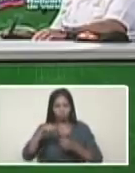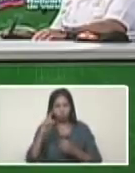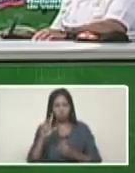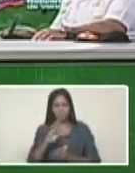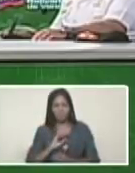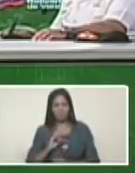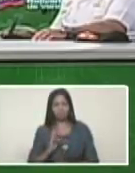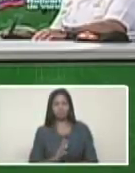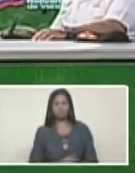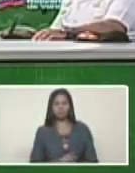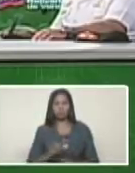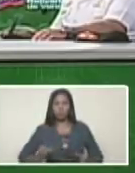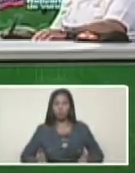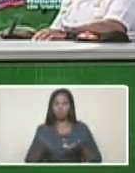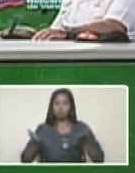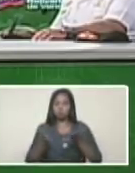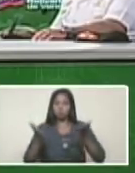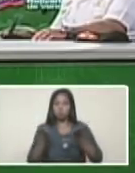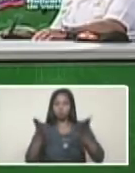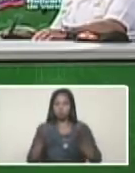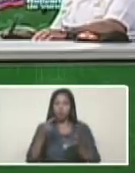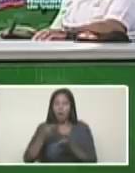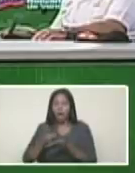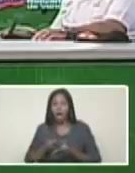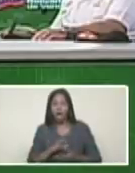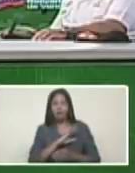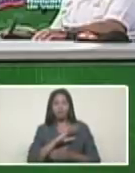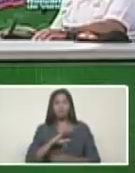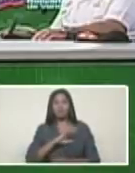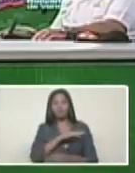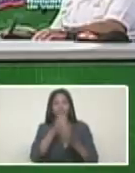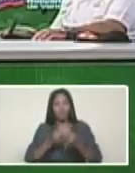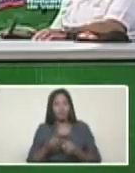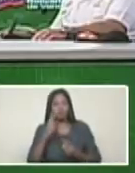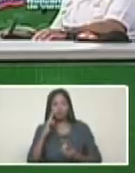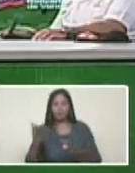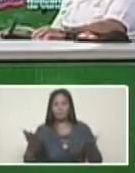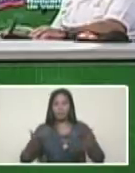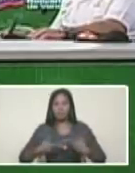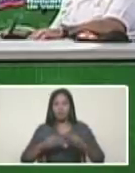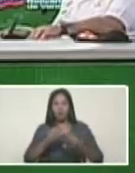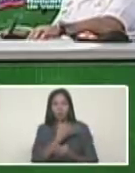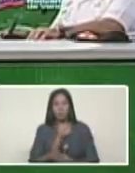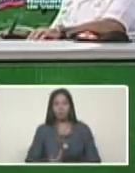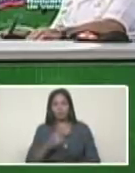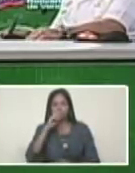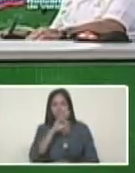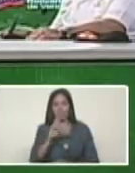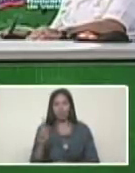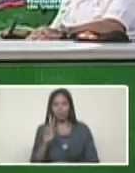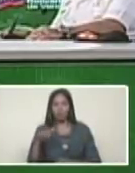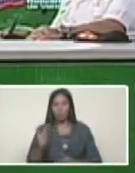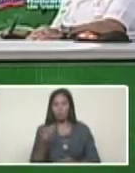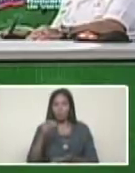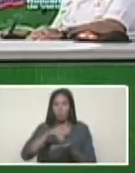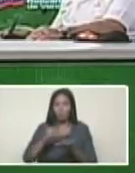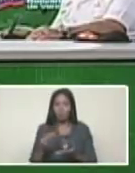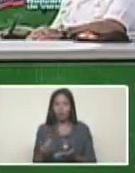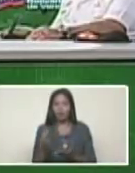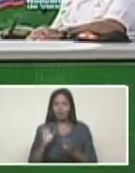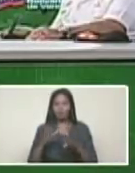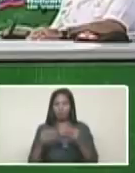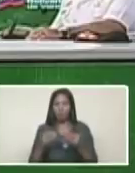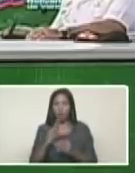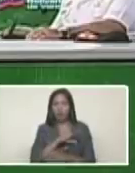y poder empujar con todo el poder que ustedes me han dado como presidente de la República, poner todo